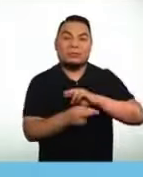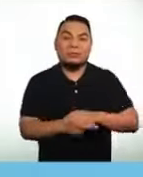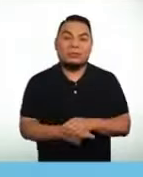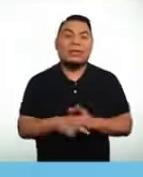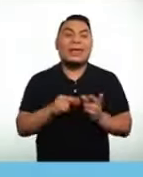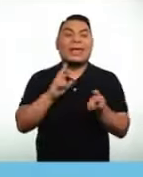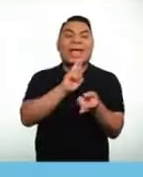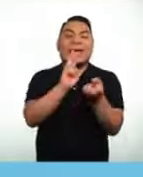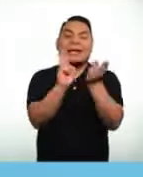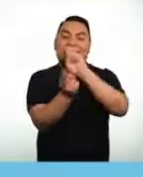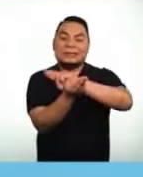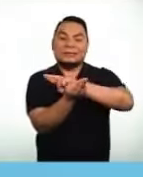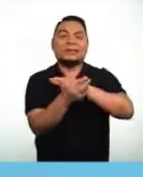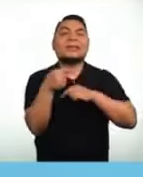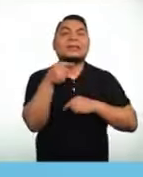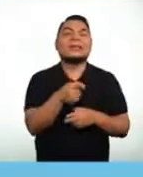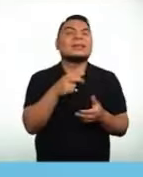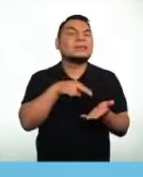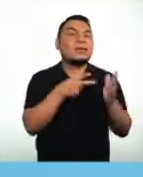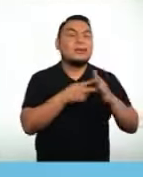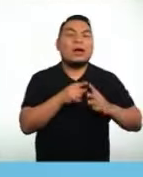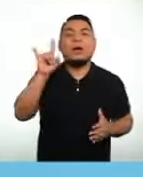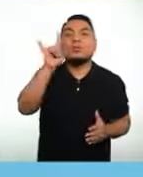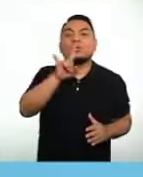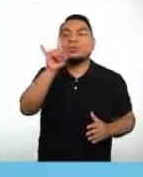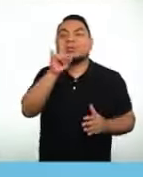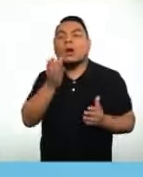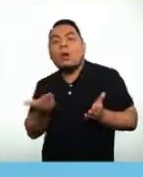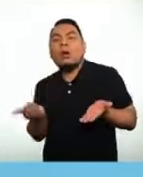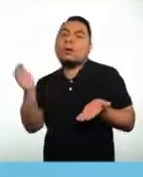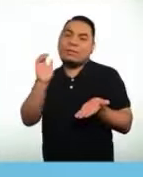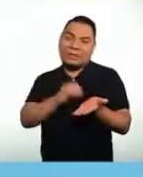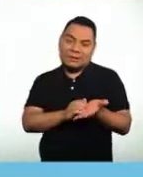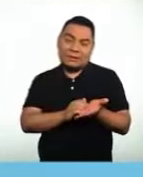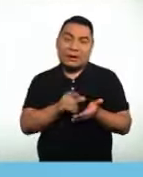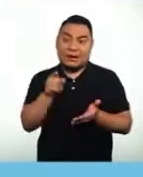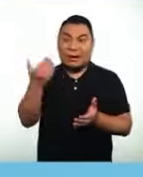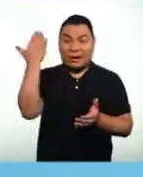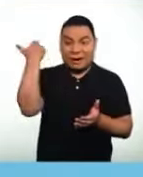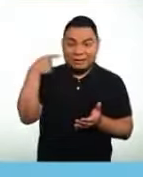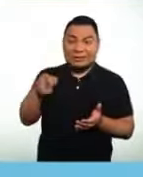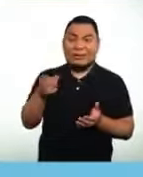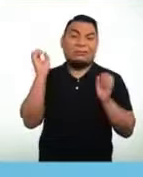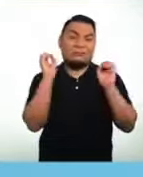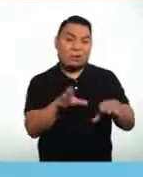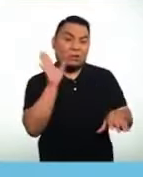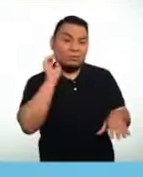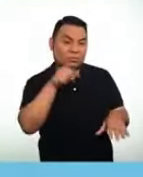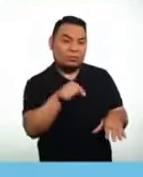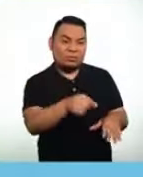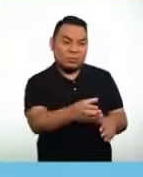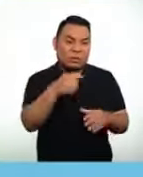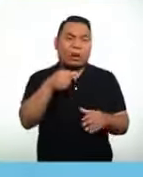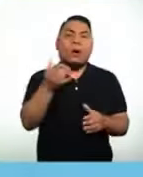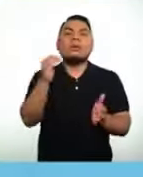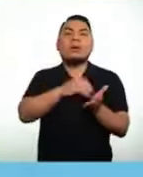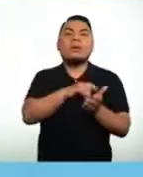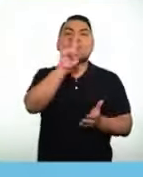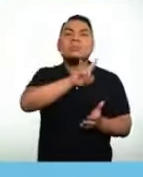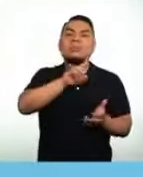reciclado. Reciclar es usar nuevamente objetos que normalmente se arrojan a la